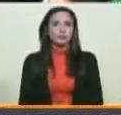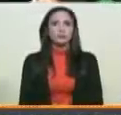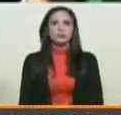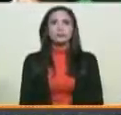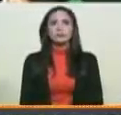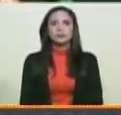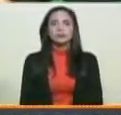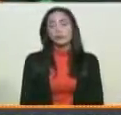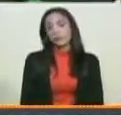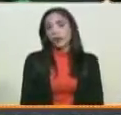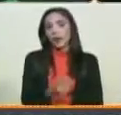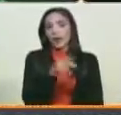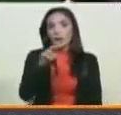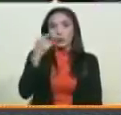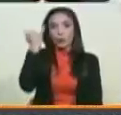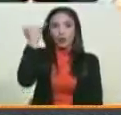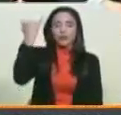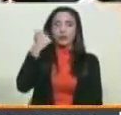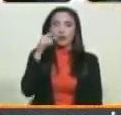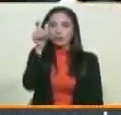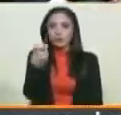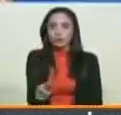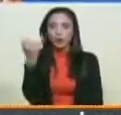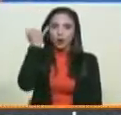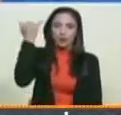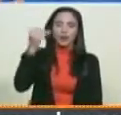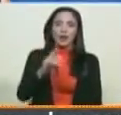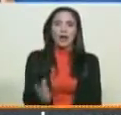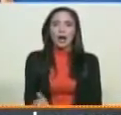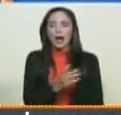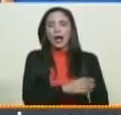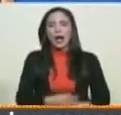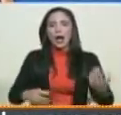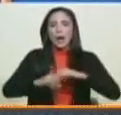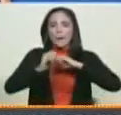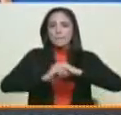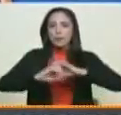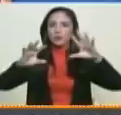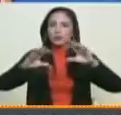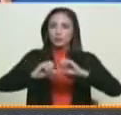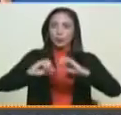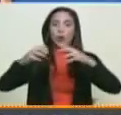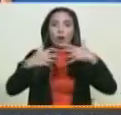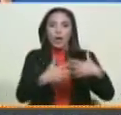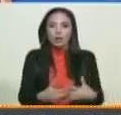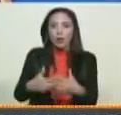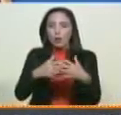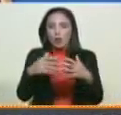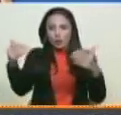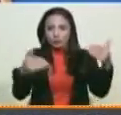Y a nadie se le ocurrió decir que vengan los bombarderos de Estados Unidos.